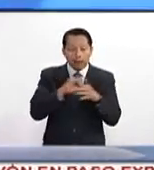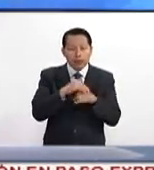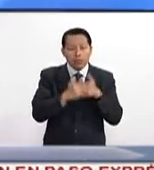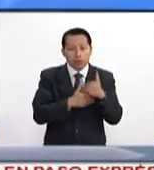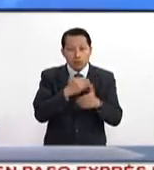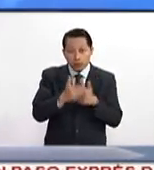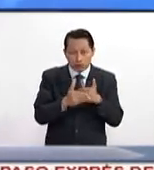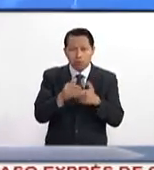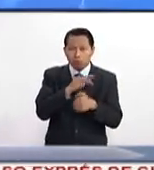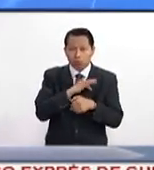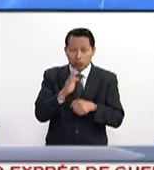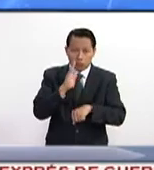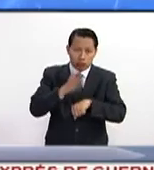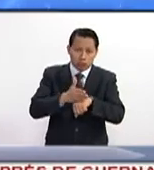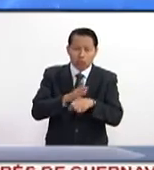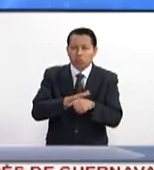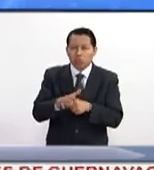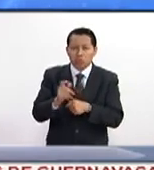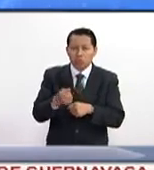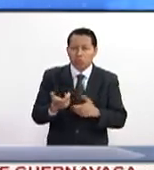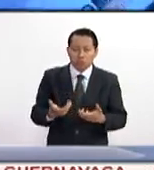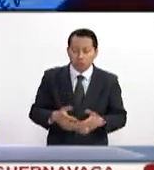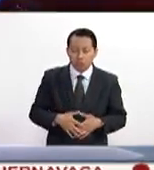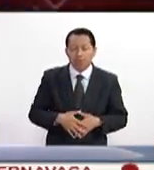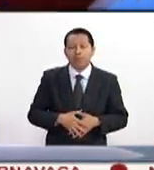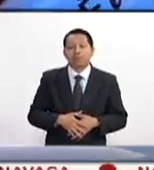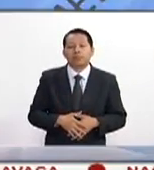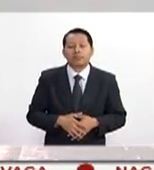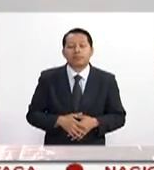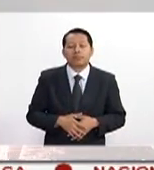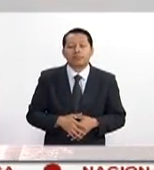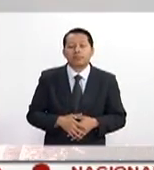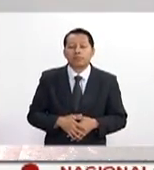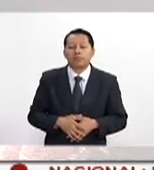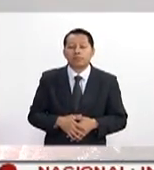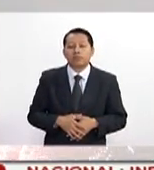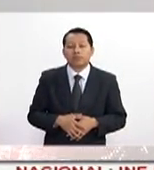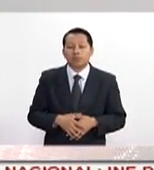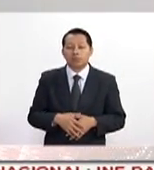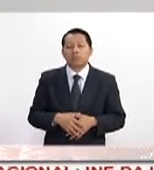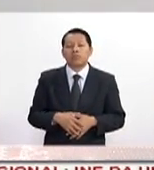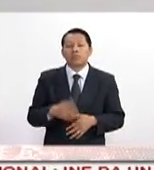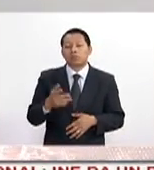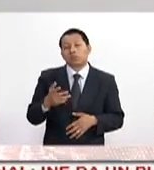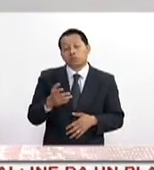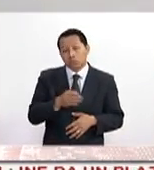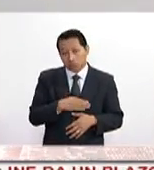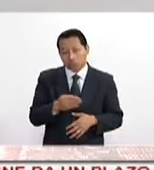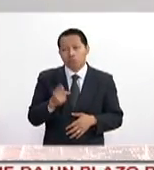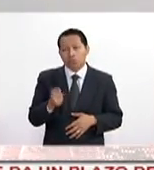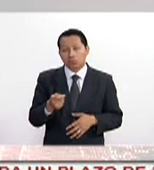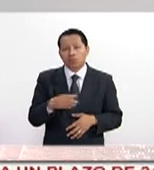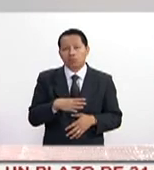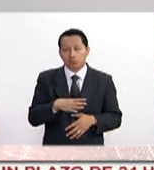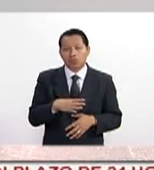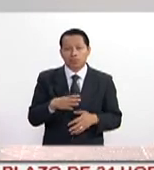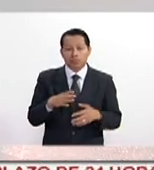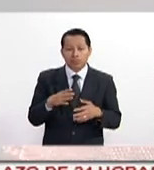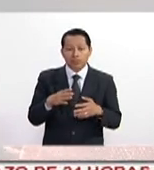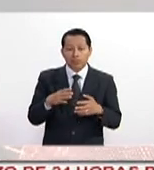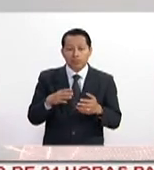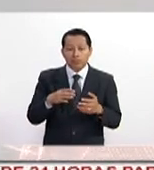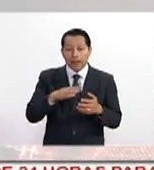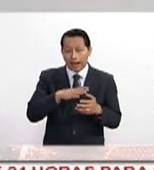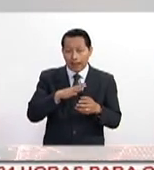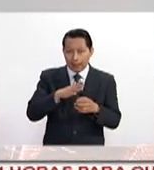tipo de sentencia se podría estar enfrentando? Bueno, mira, Ana, yo creo que esta cuestión de si hay o no hay